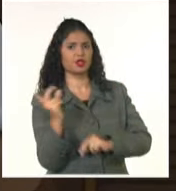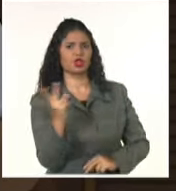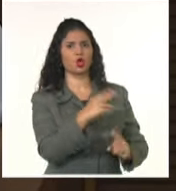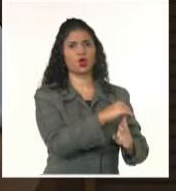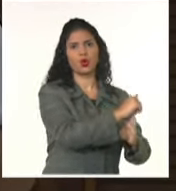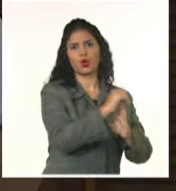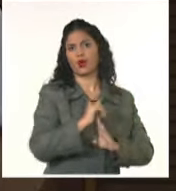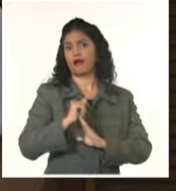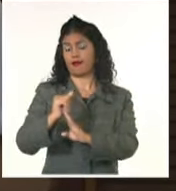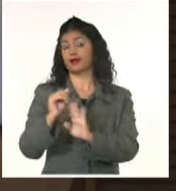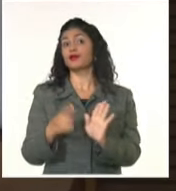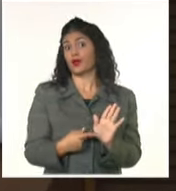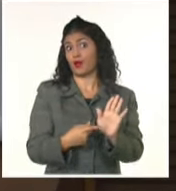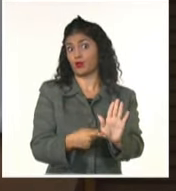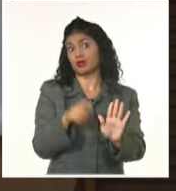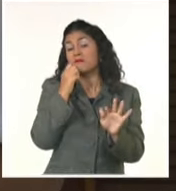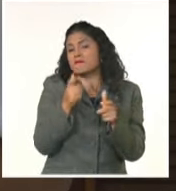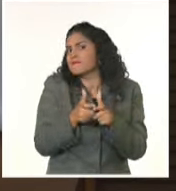a una mayor cooperación